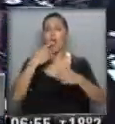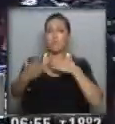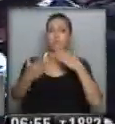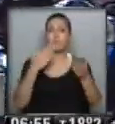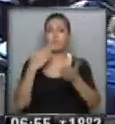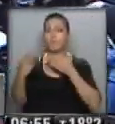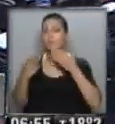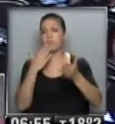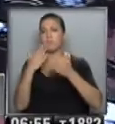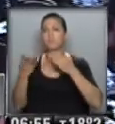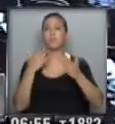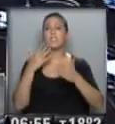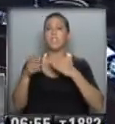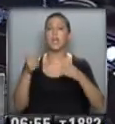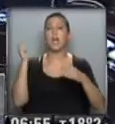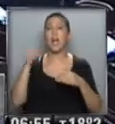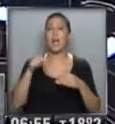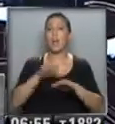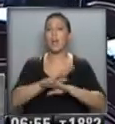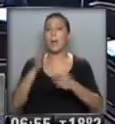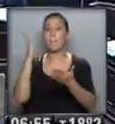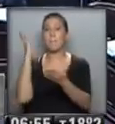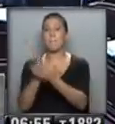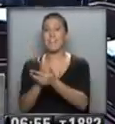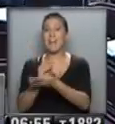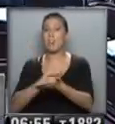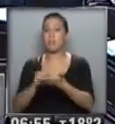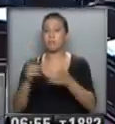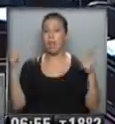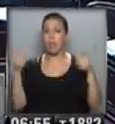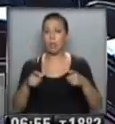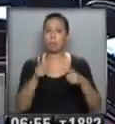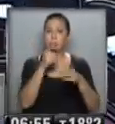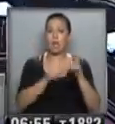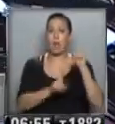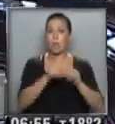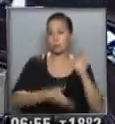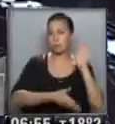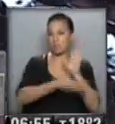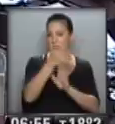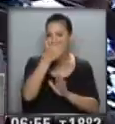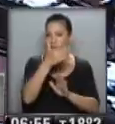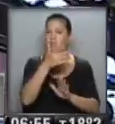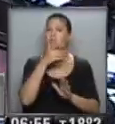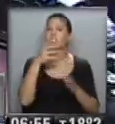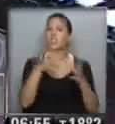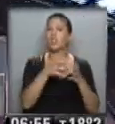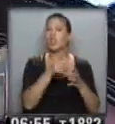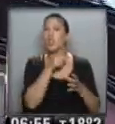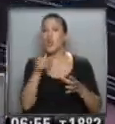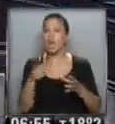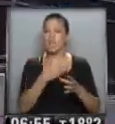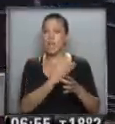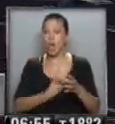está sucediendo ya cuando está la mitad del recinto prácticamente vacío, luego de que se haya retirado la